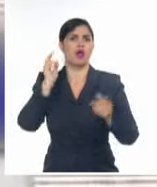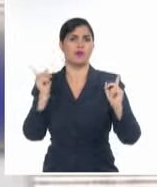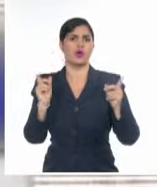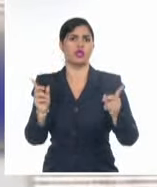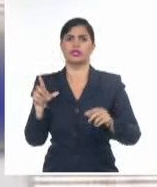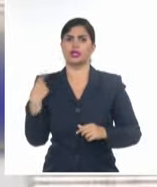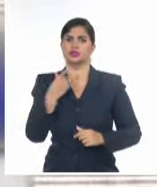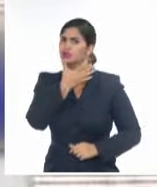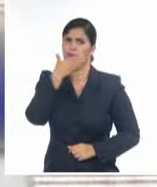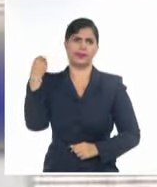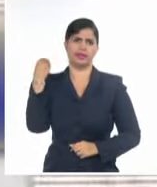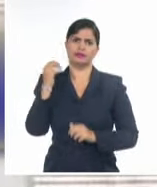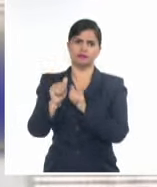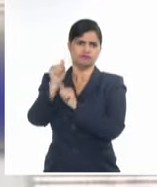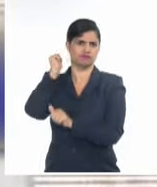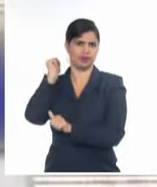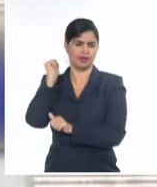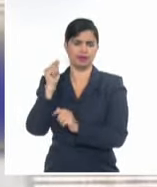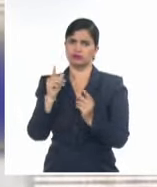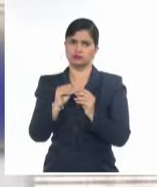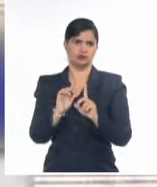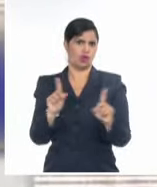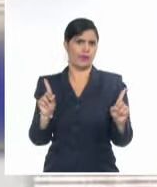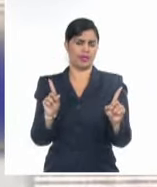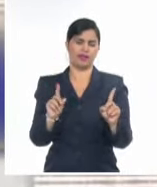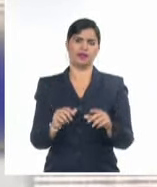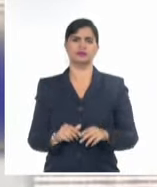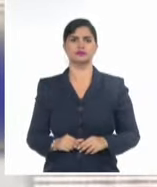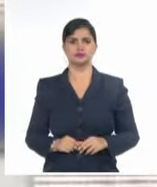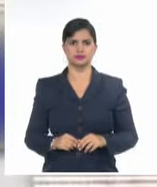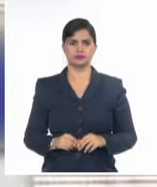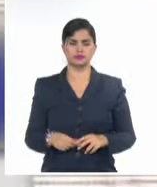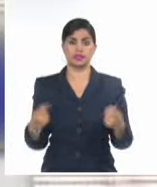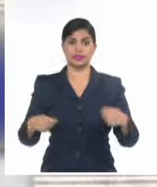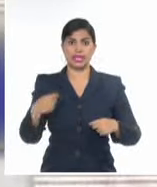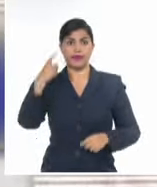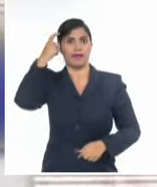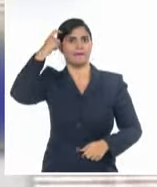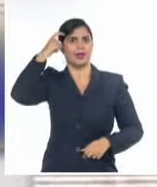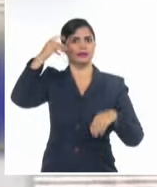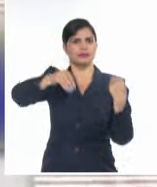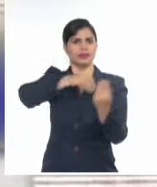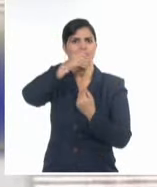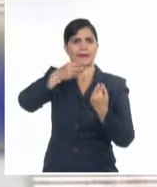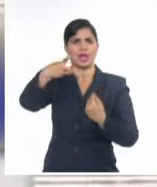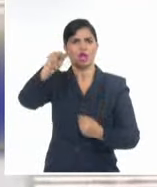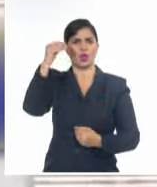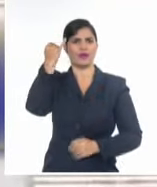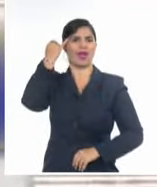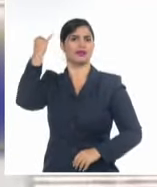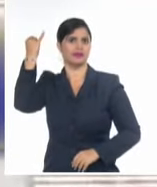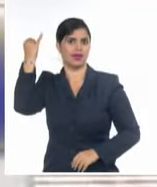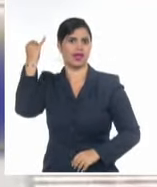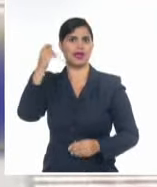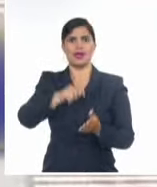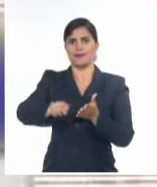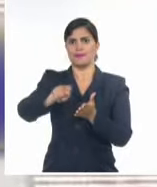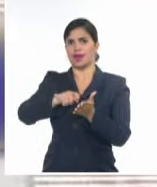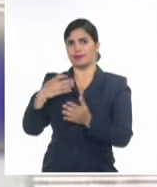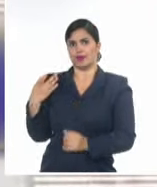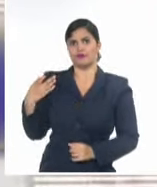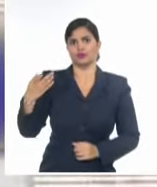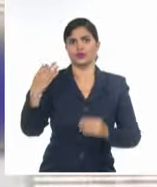encima y nos harán polvo cósmico a todos y a todas. Y vendrán, como dijera el Libertador,